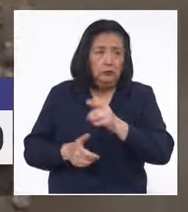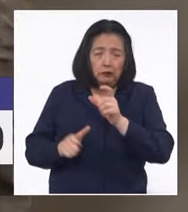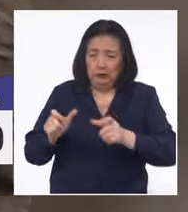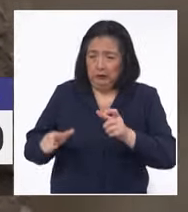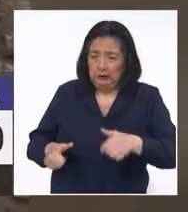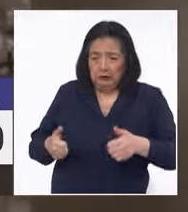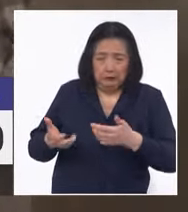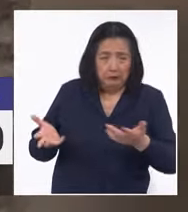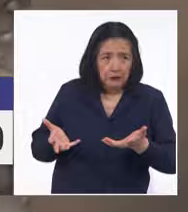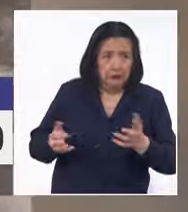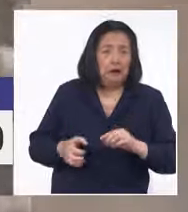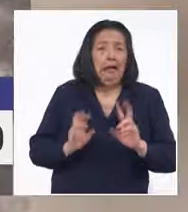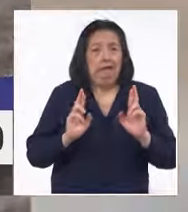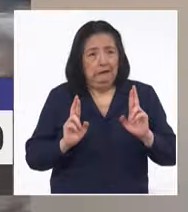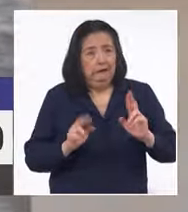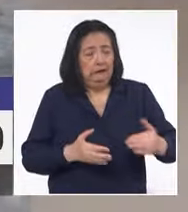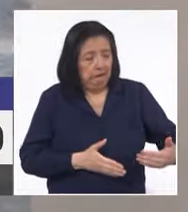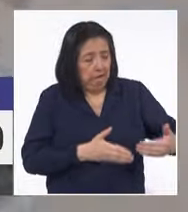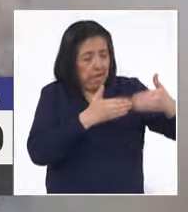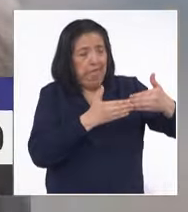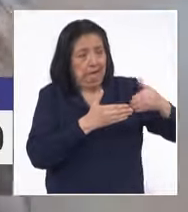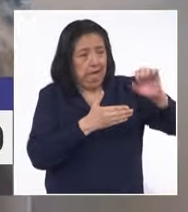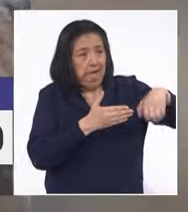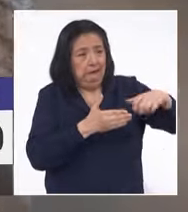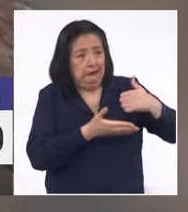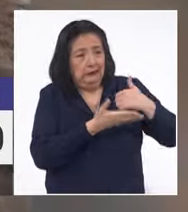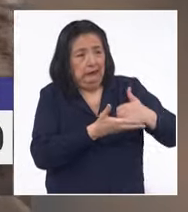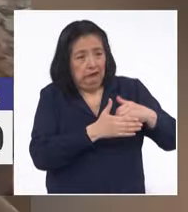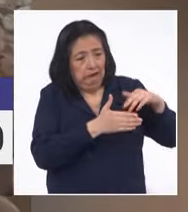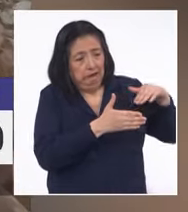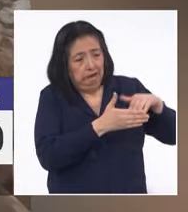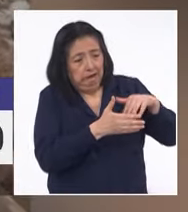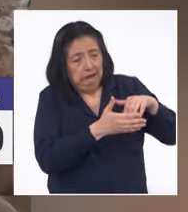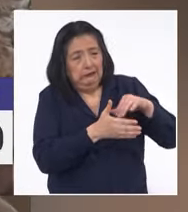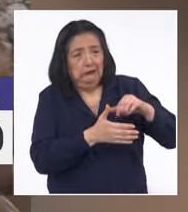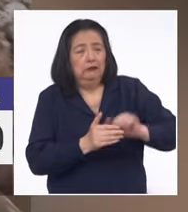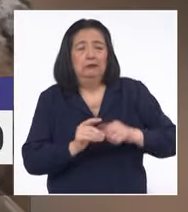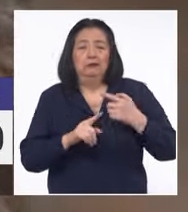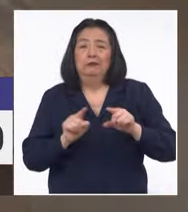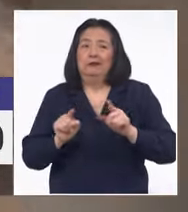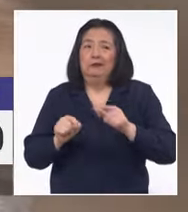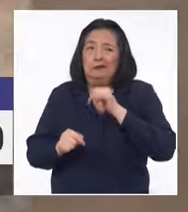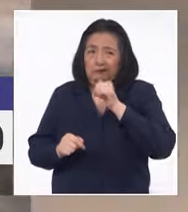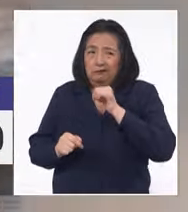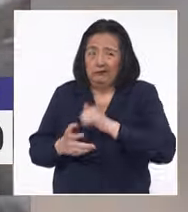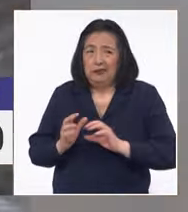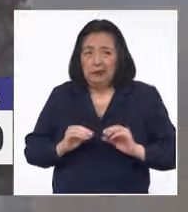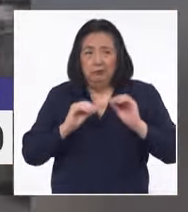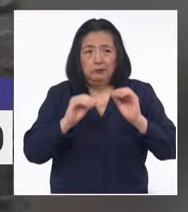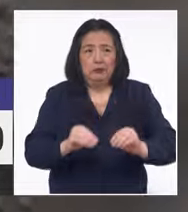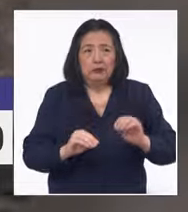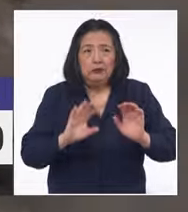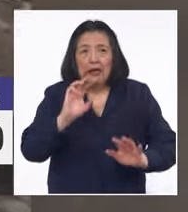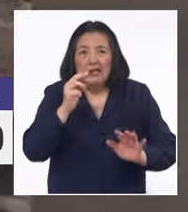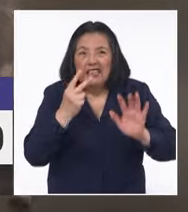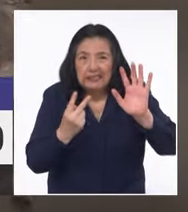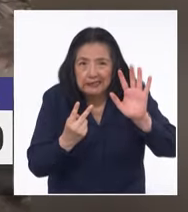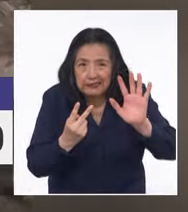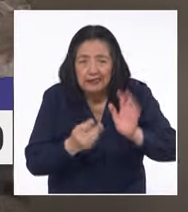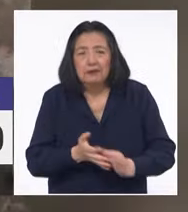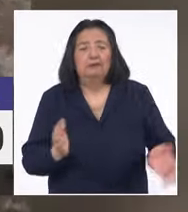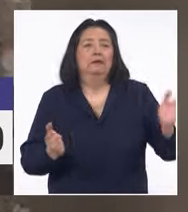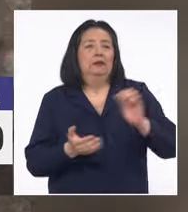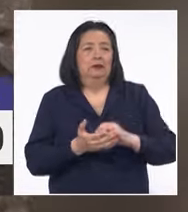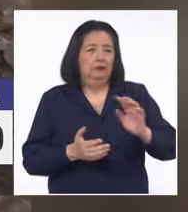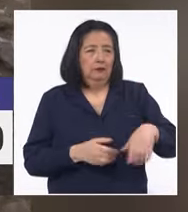vecinos. Afortunadamente, ambos diques han podido ayudar en algo, quizás. Sin embargo, todavía faltan instalar 17 diques más, tal